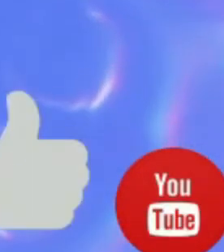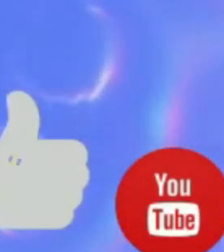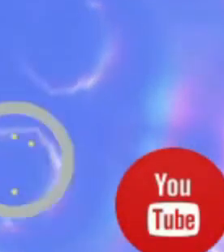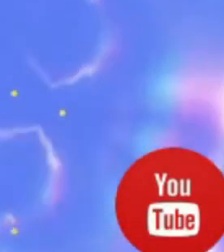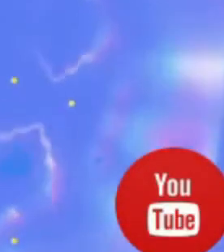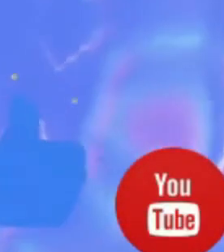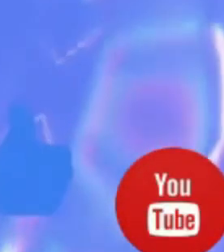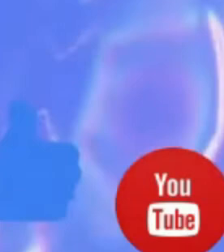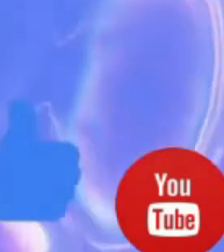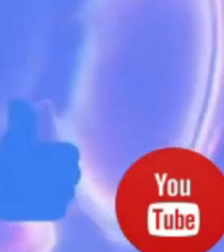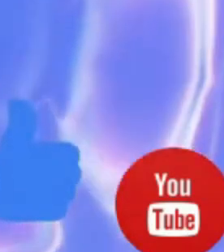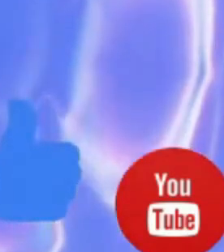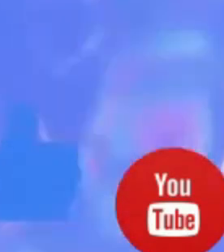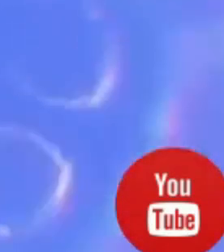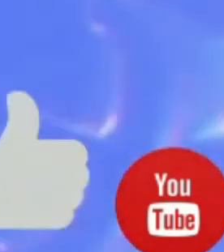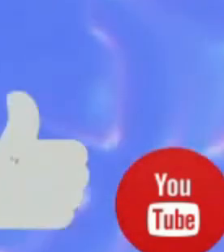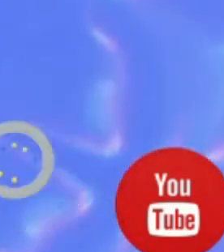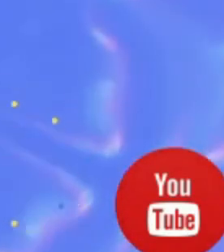¡Gracias!